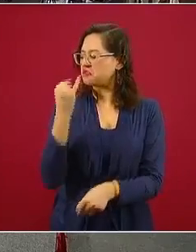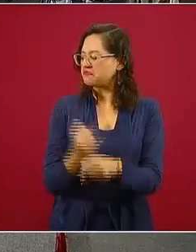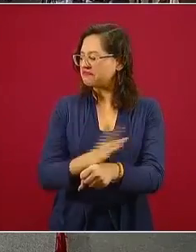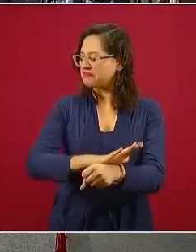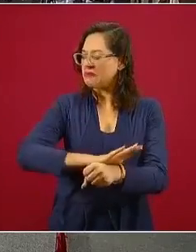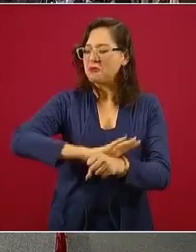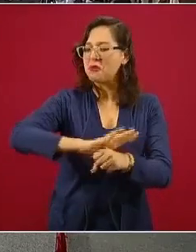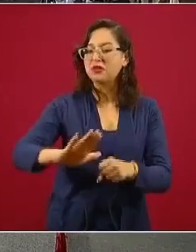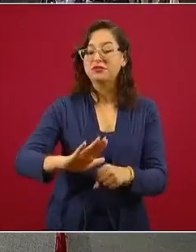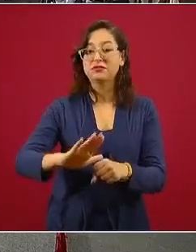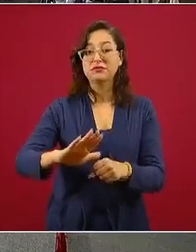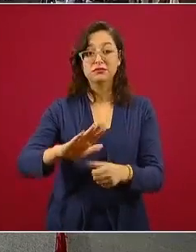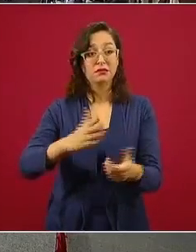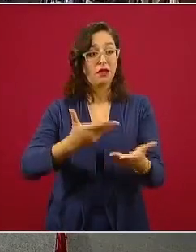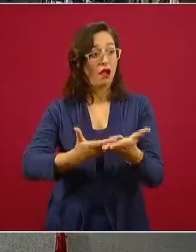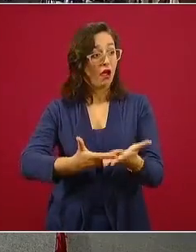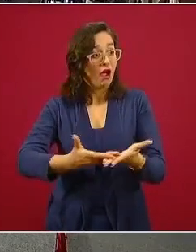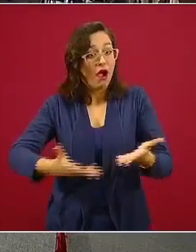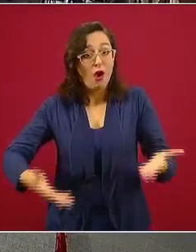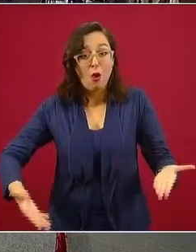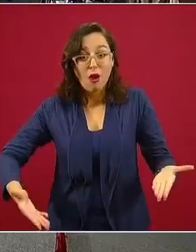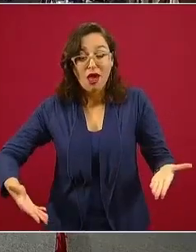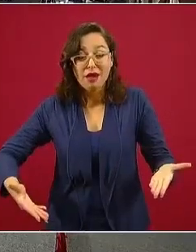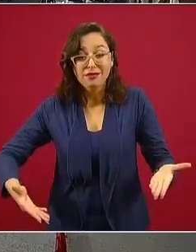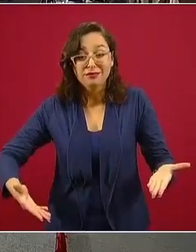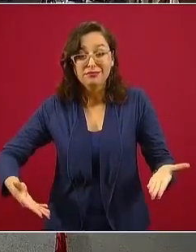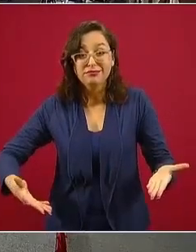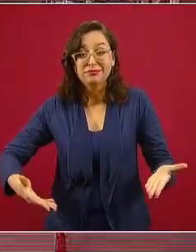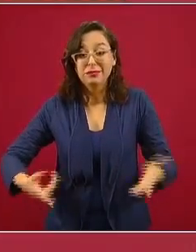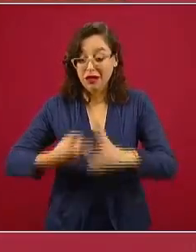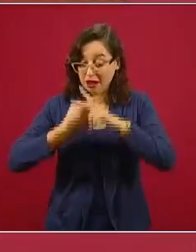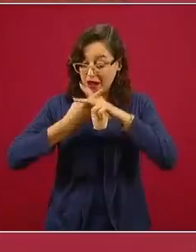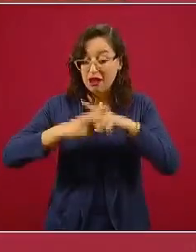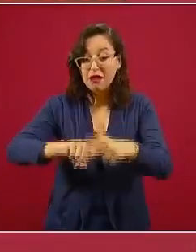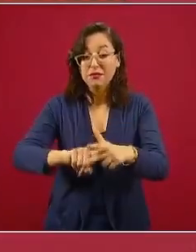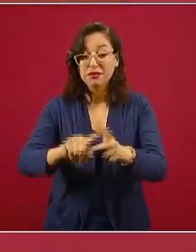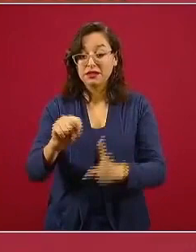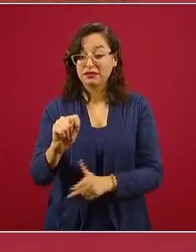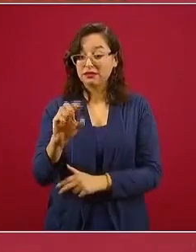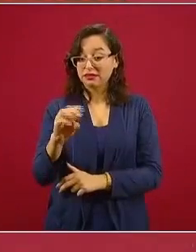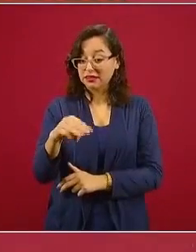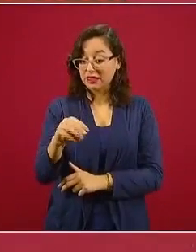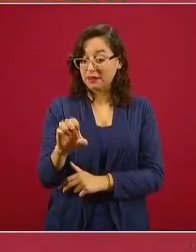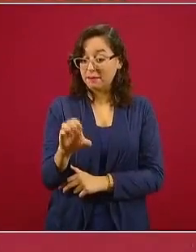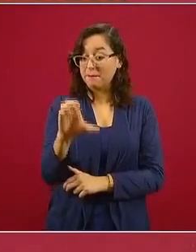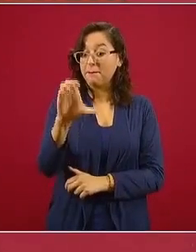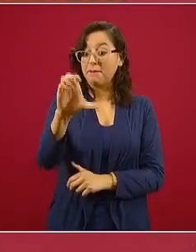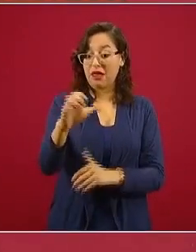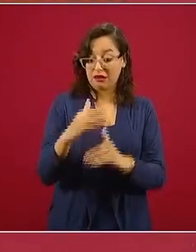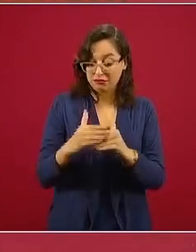Entonces, el día de hoy estamos en la entrada en vigor de un tratado que significa